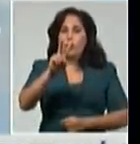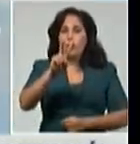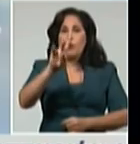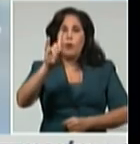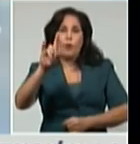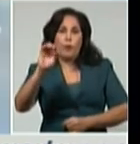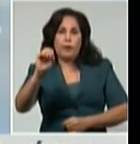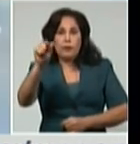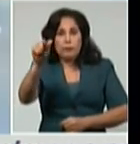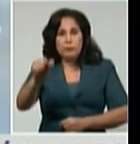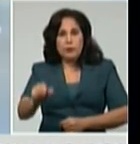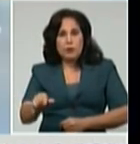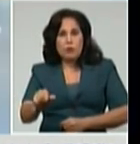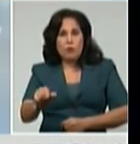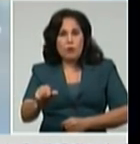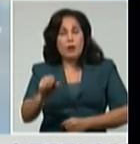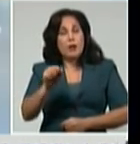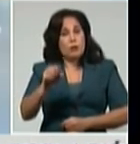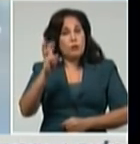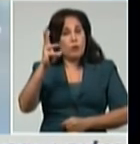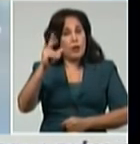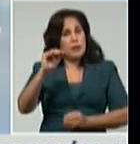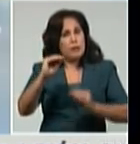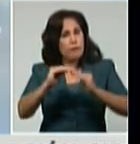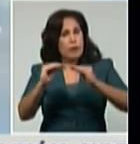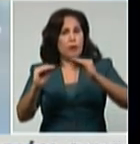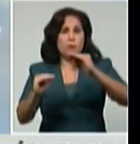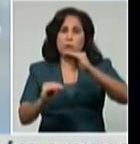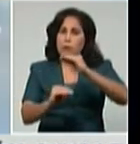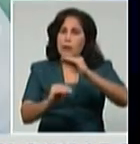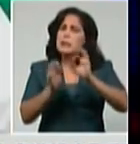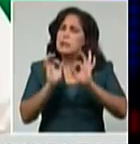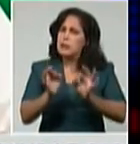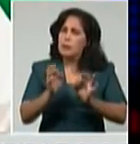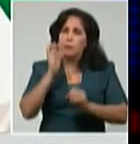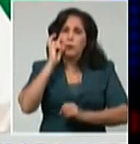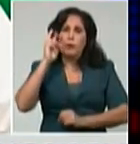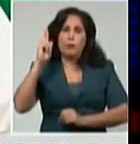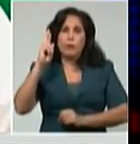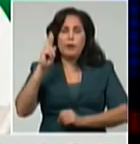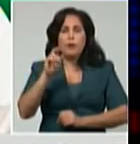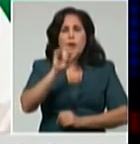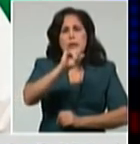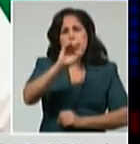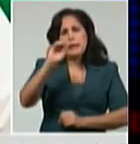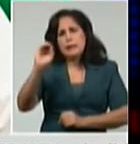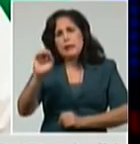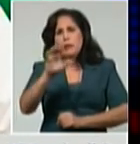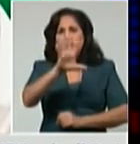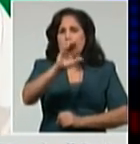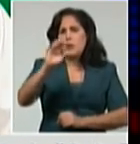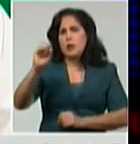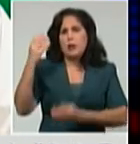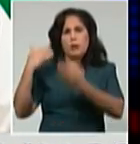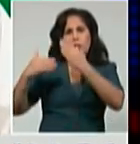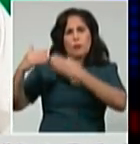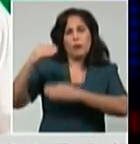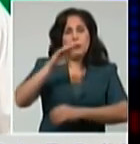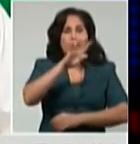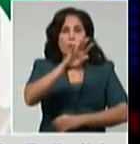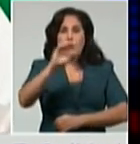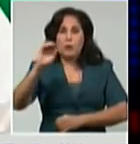290. Es una cifra baja. Siempre recuerdo que estuvimos en 600, 500,